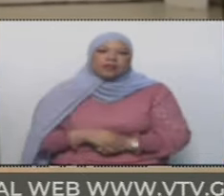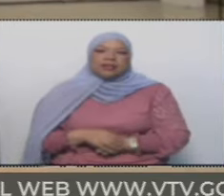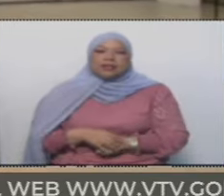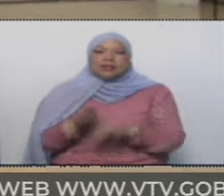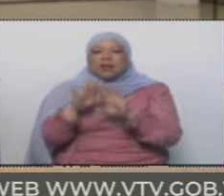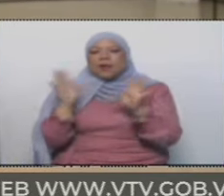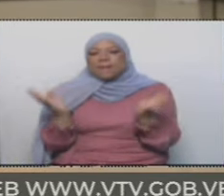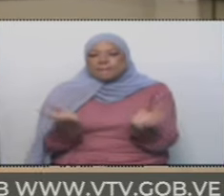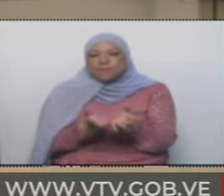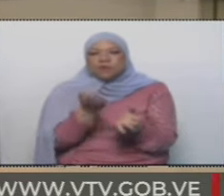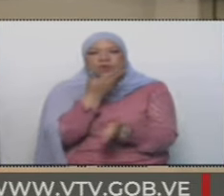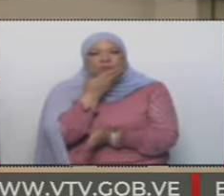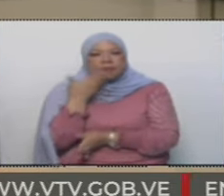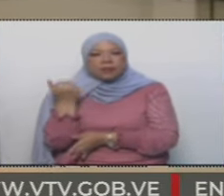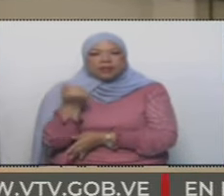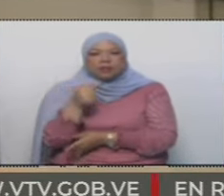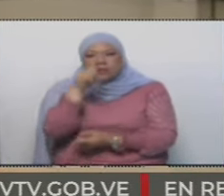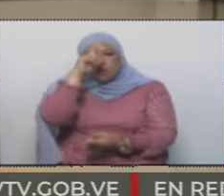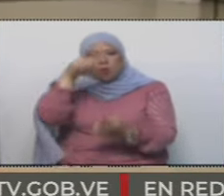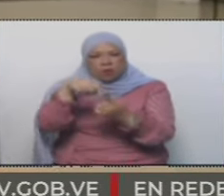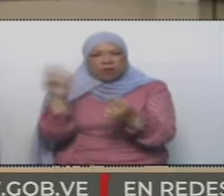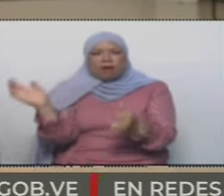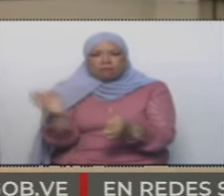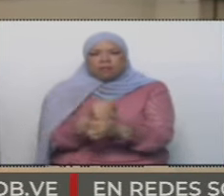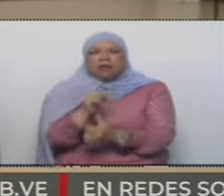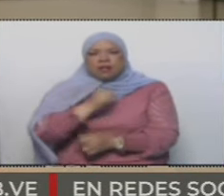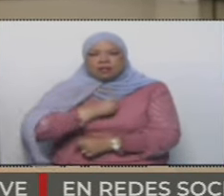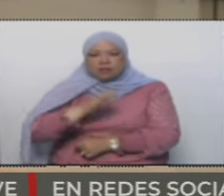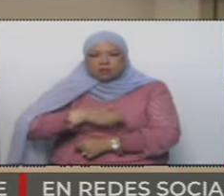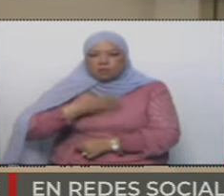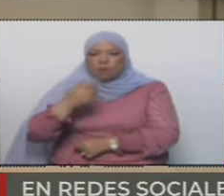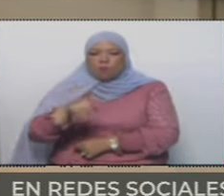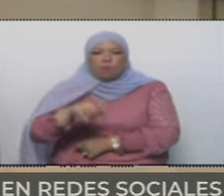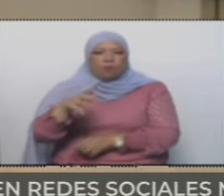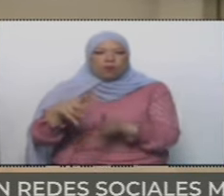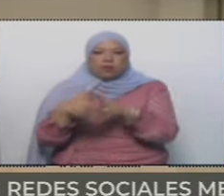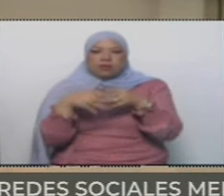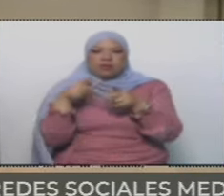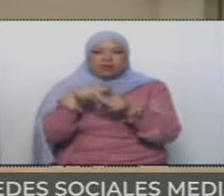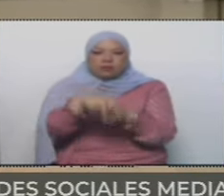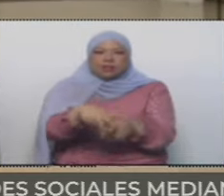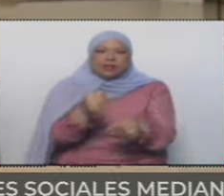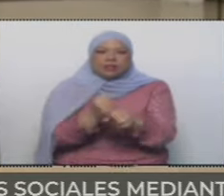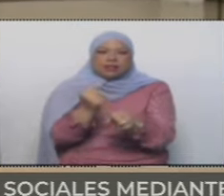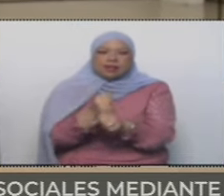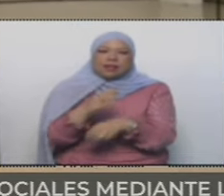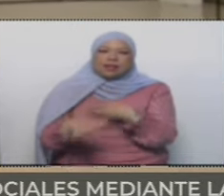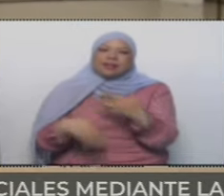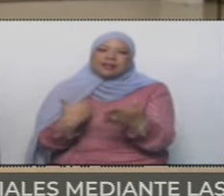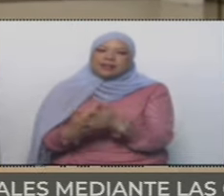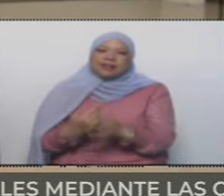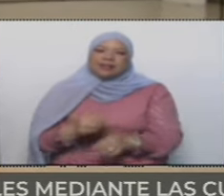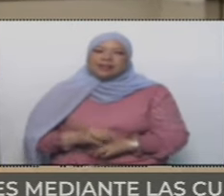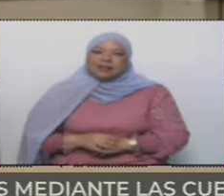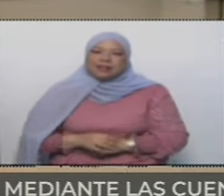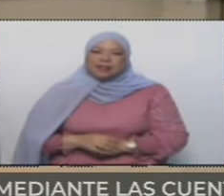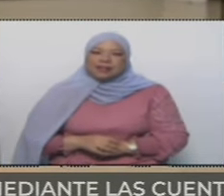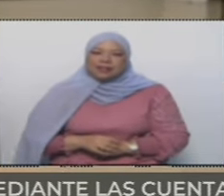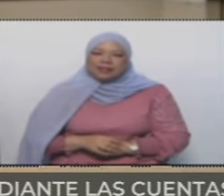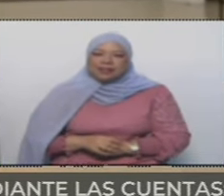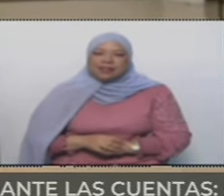mundo será mejor, lo lograremos. No podrán los imperios, no podrán los fascismos, no podrán